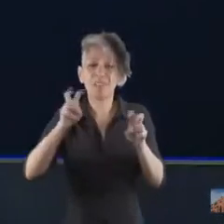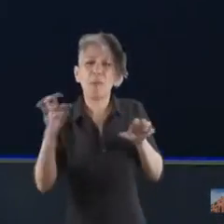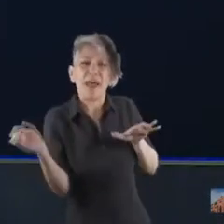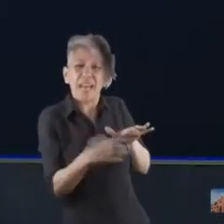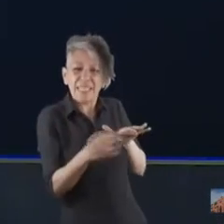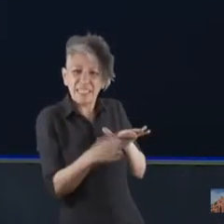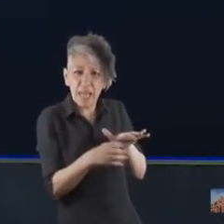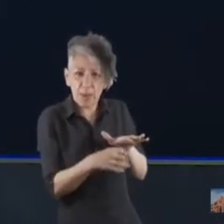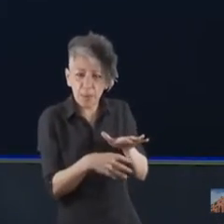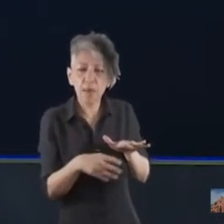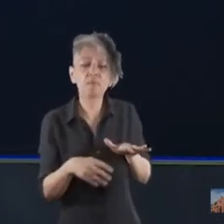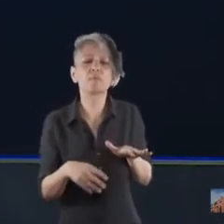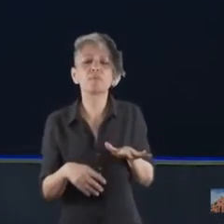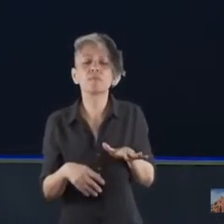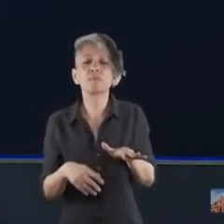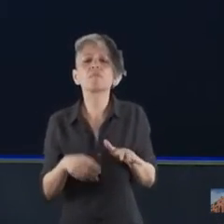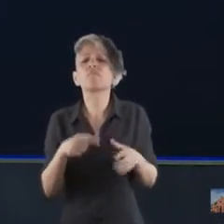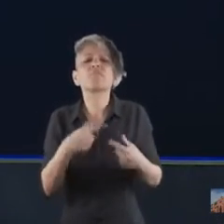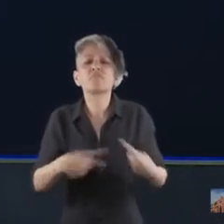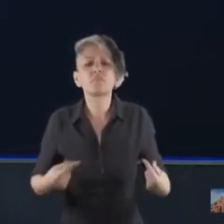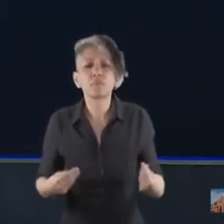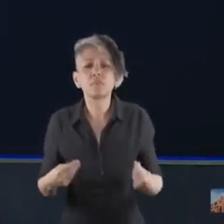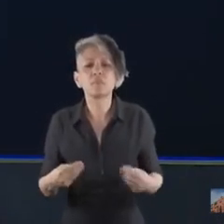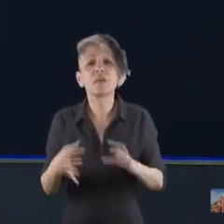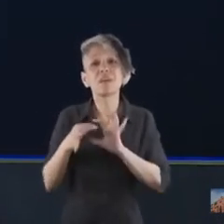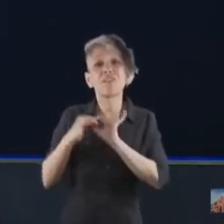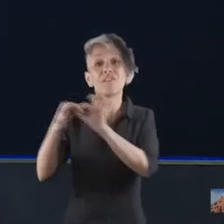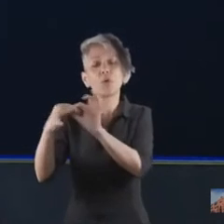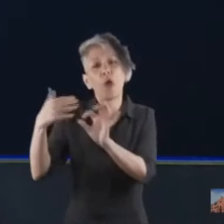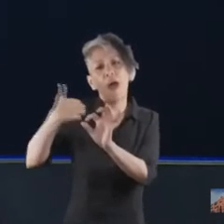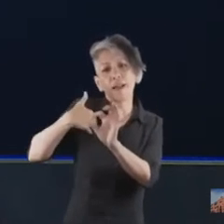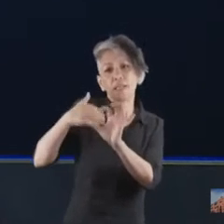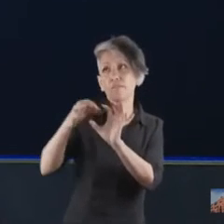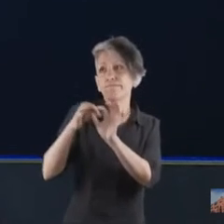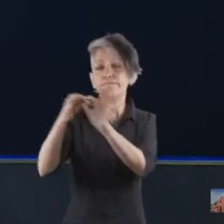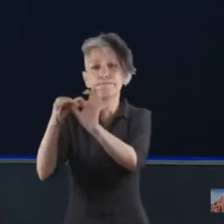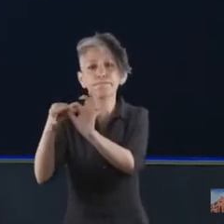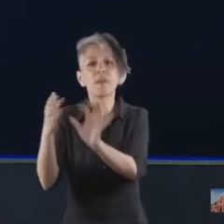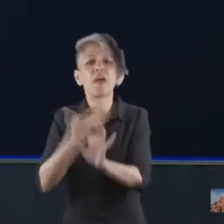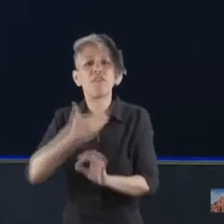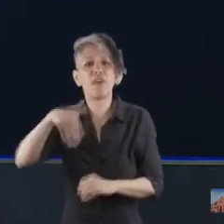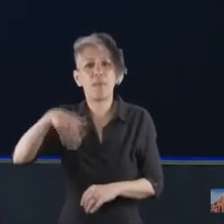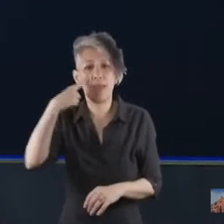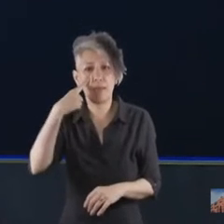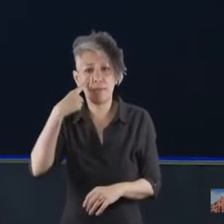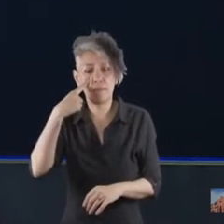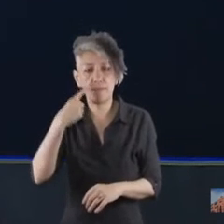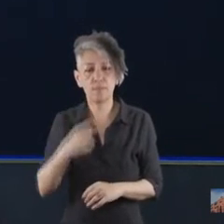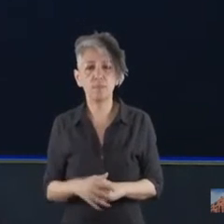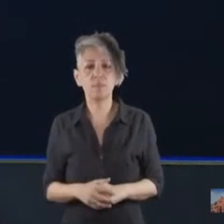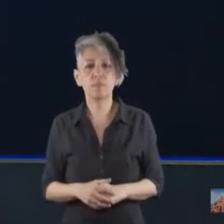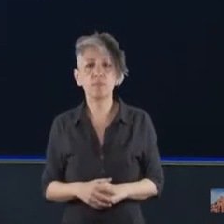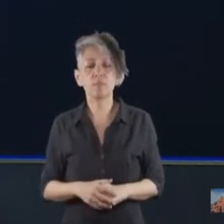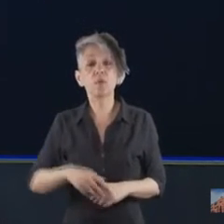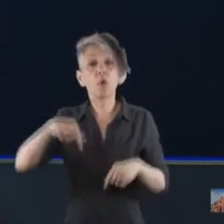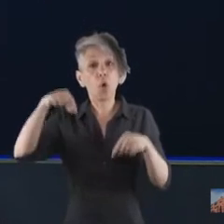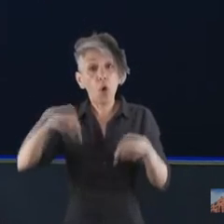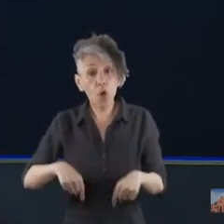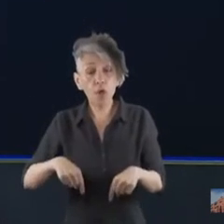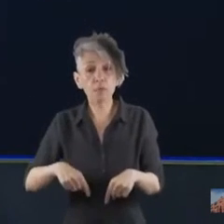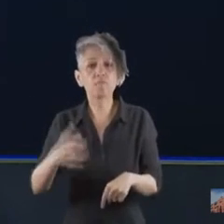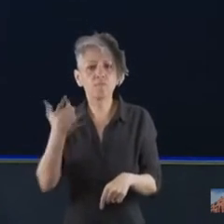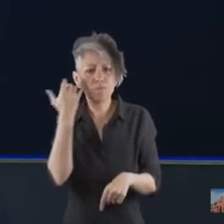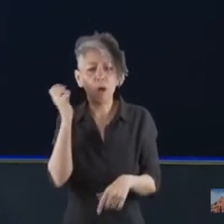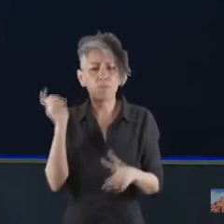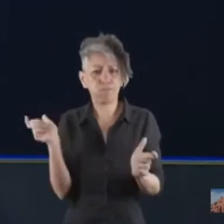tiene que ver con el vínculo de la argentina con el fondo monetario internacional tuvimos hoy una primera reunión